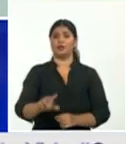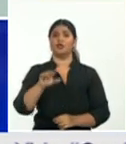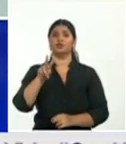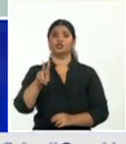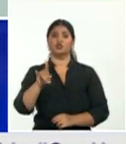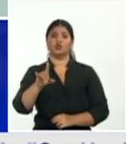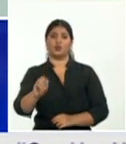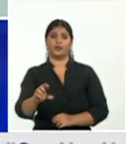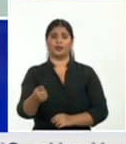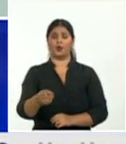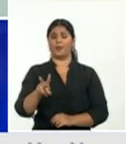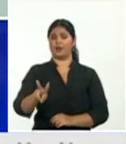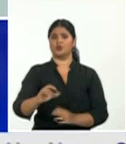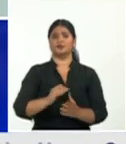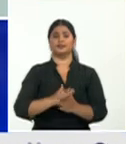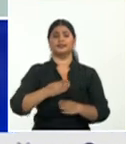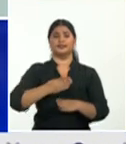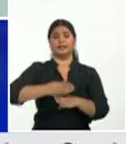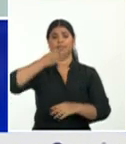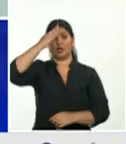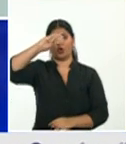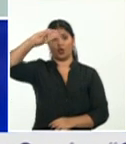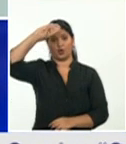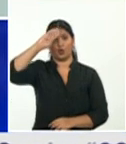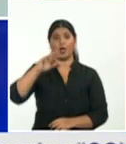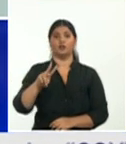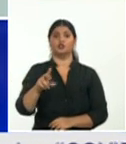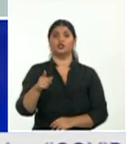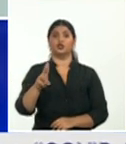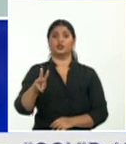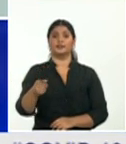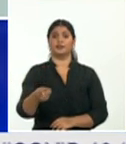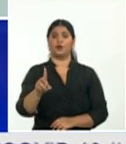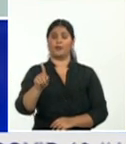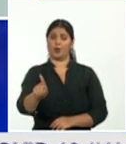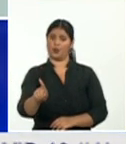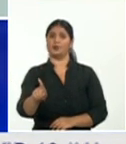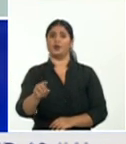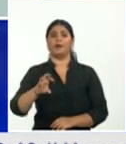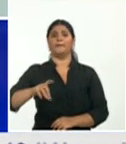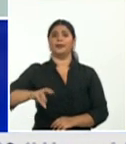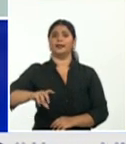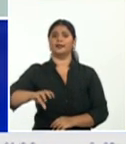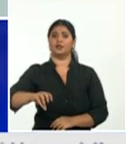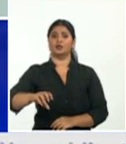290,2, Santiago 213,1, Pinar del Río